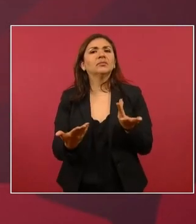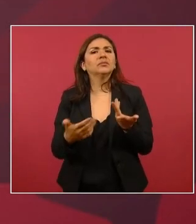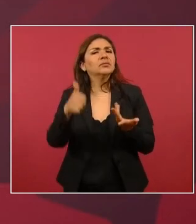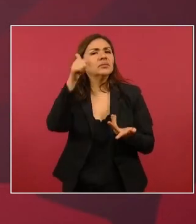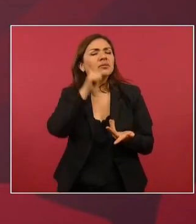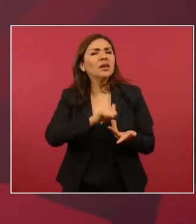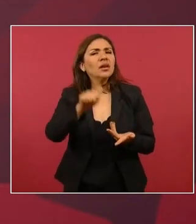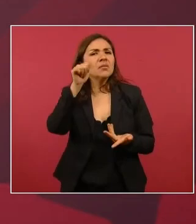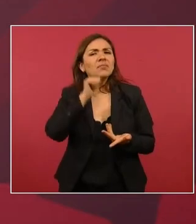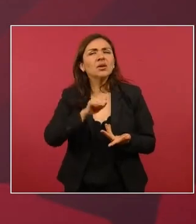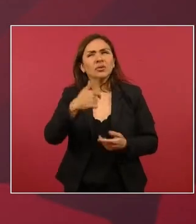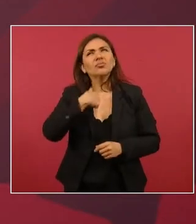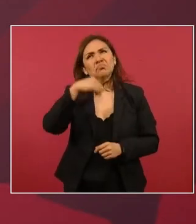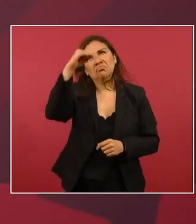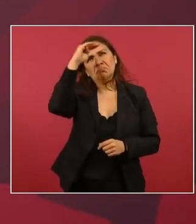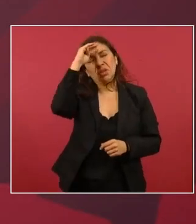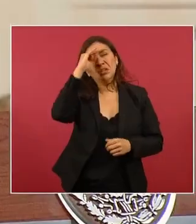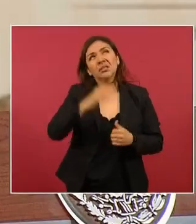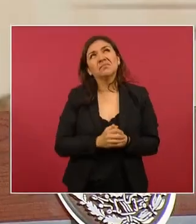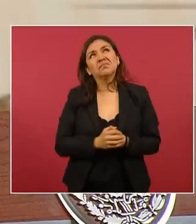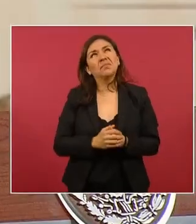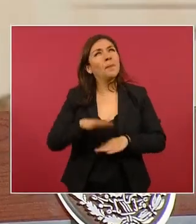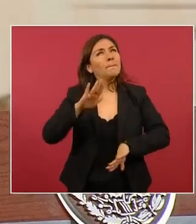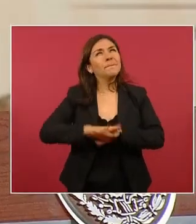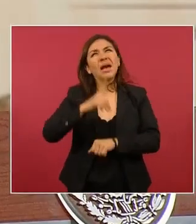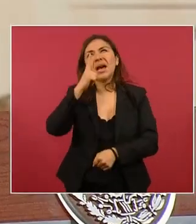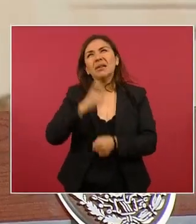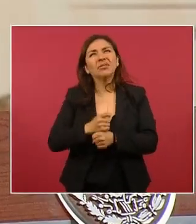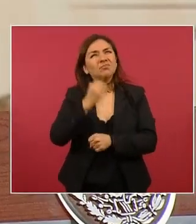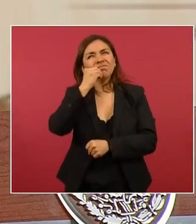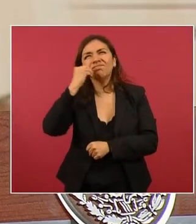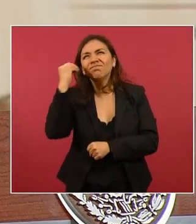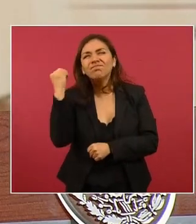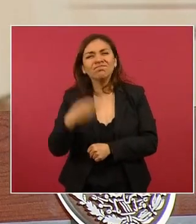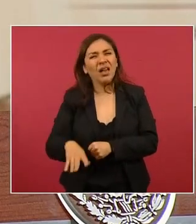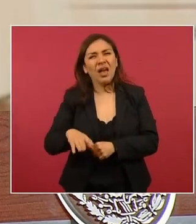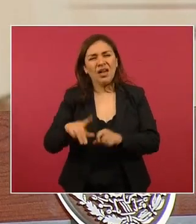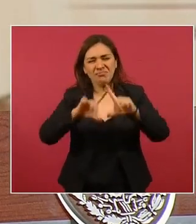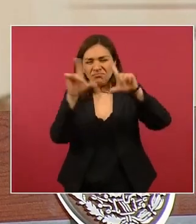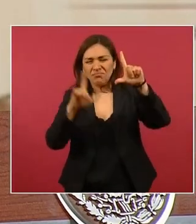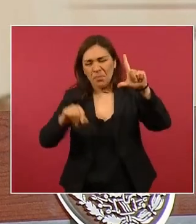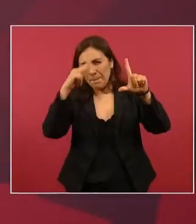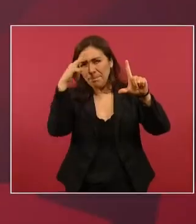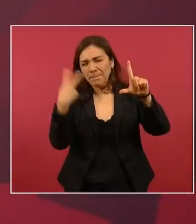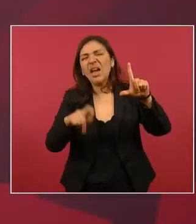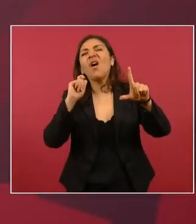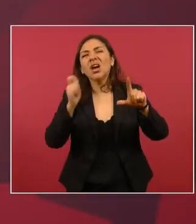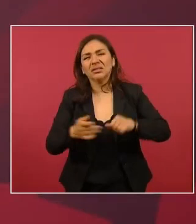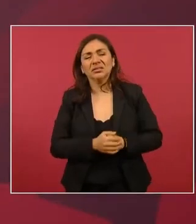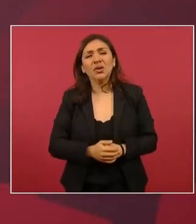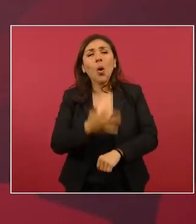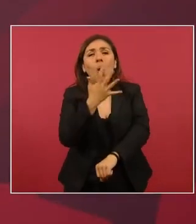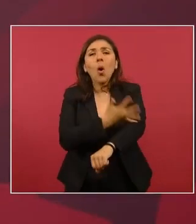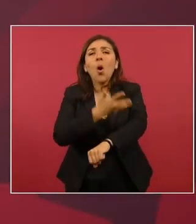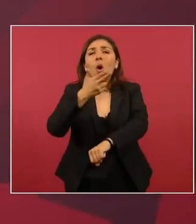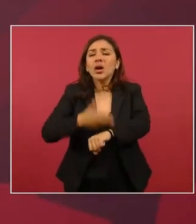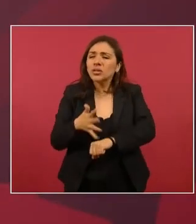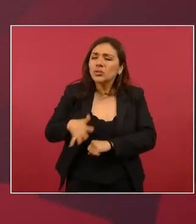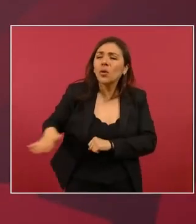Siempre he pensado que la mayor riqueza de México es la honestidad de su pueblo.